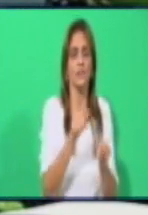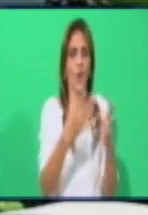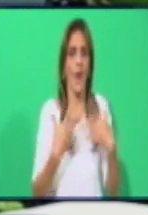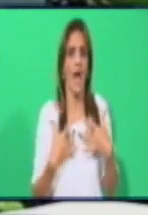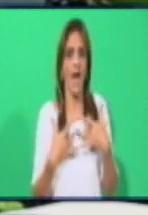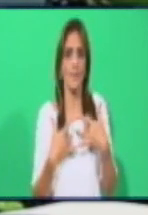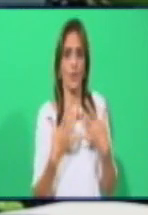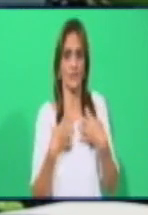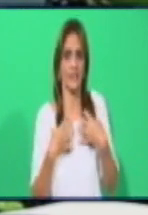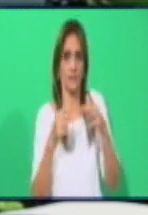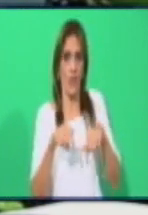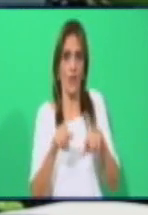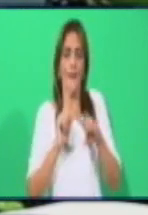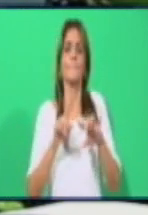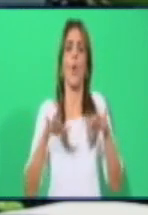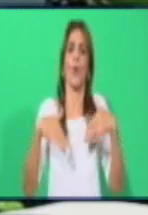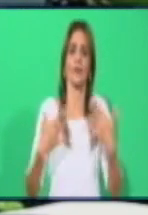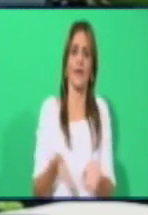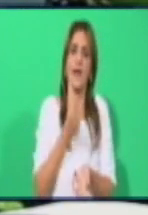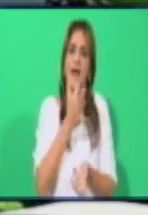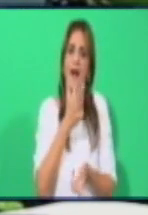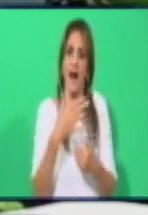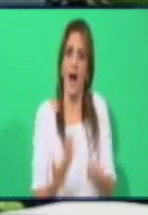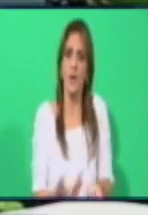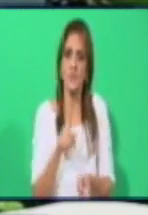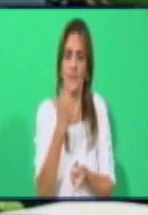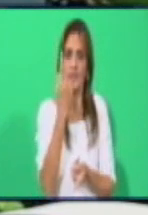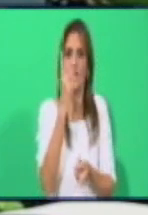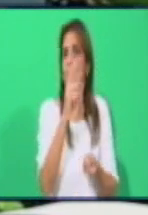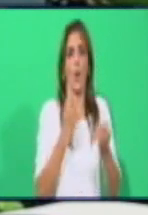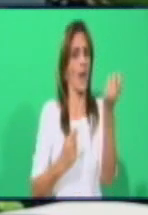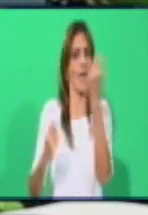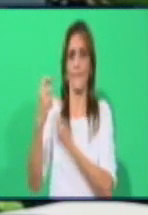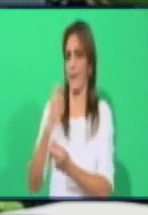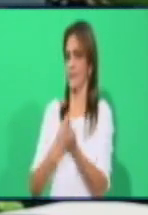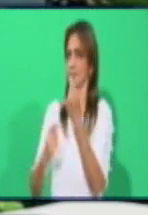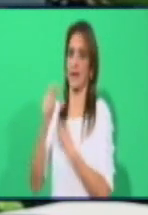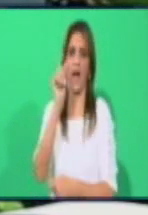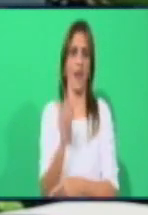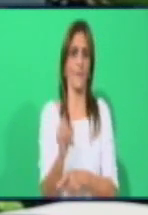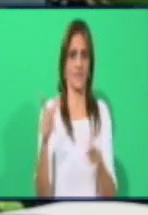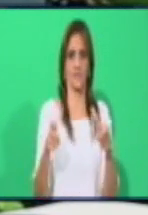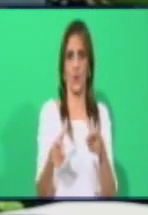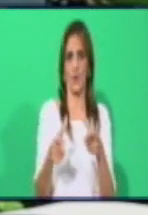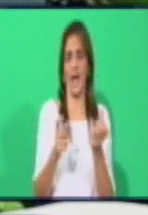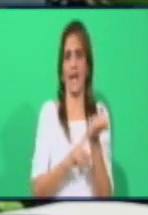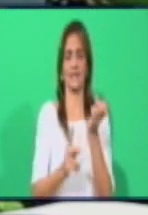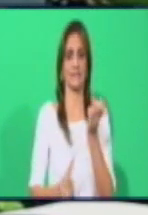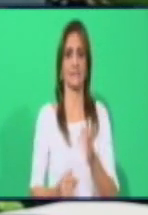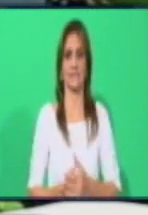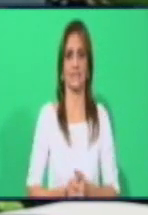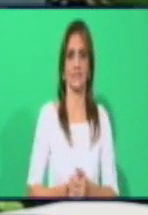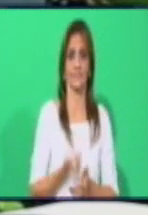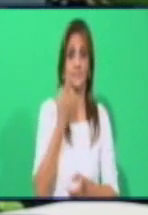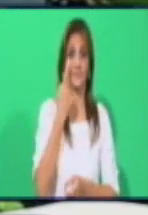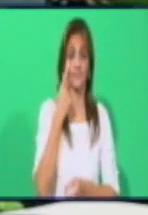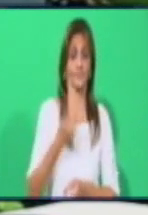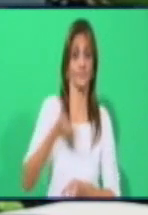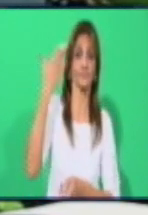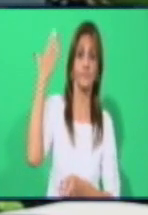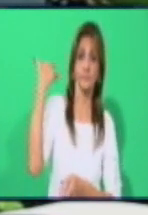al menos porque la causa. Fíjese que como suben los precios, caballeros, en aquel momento una resistencia en Guisa estaba